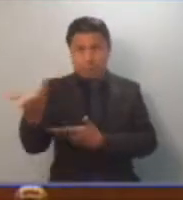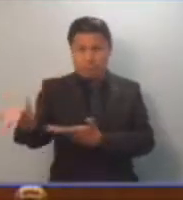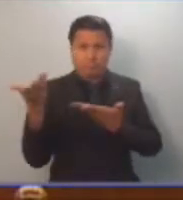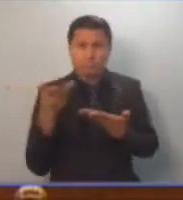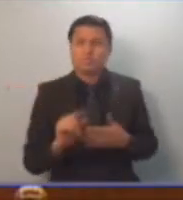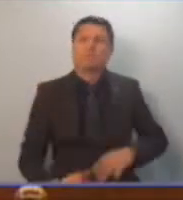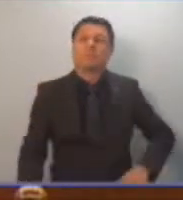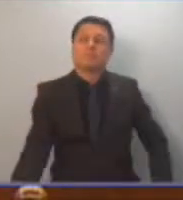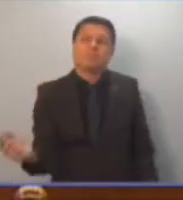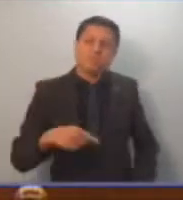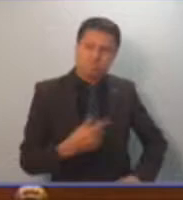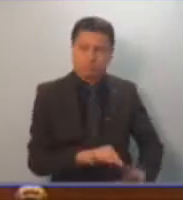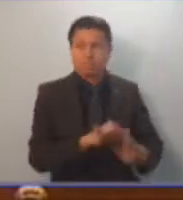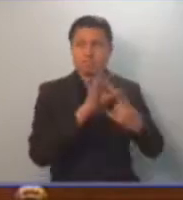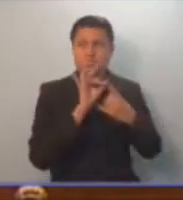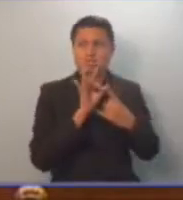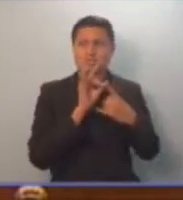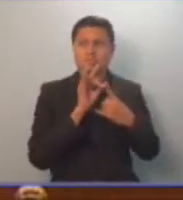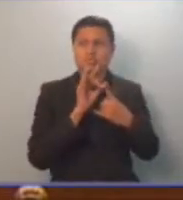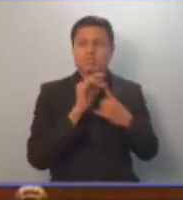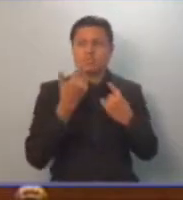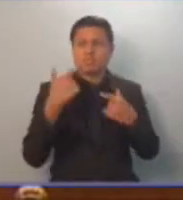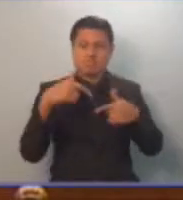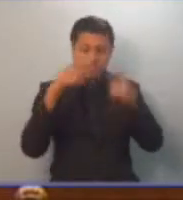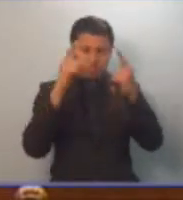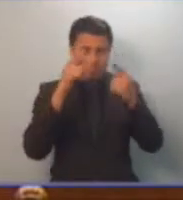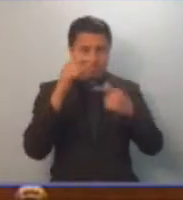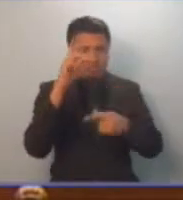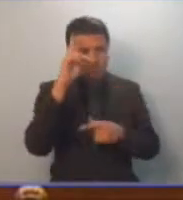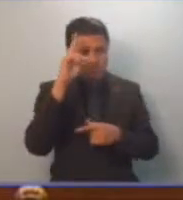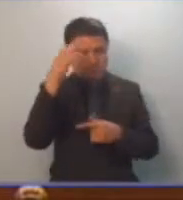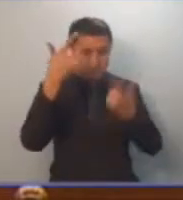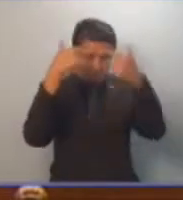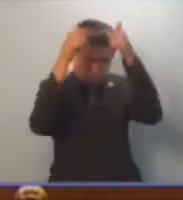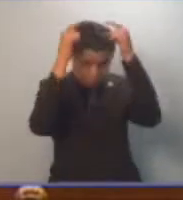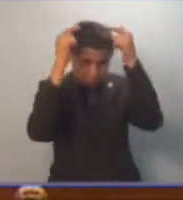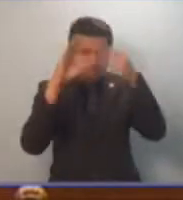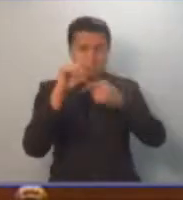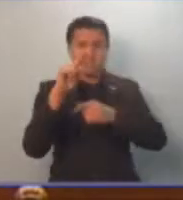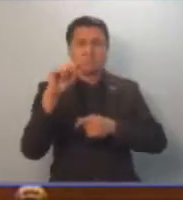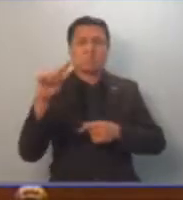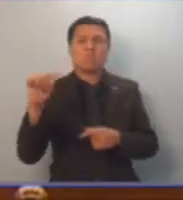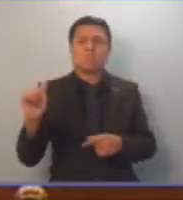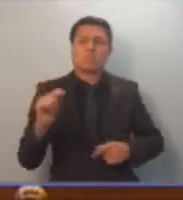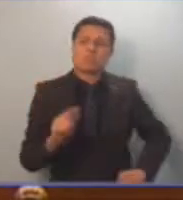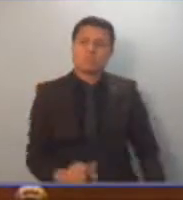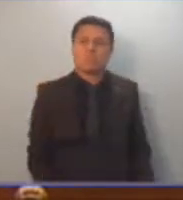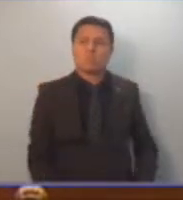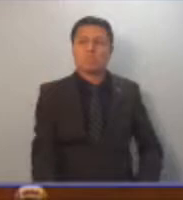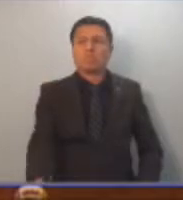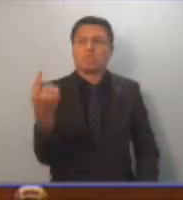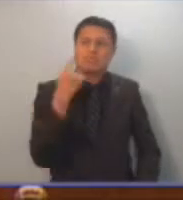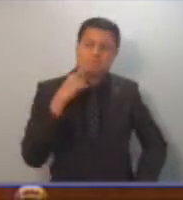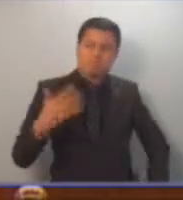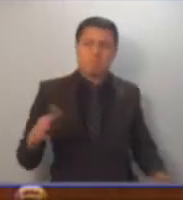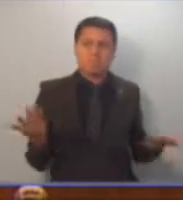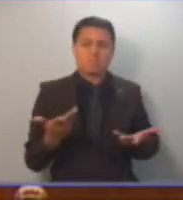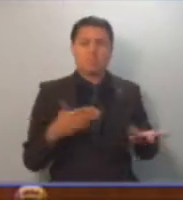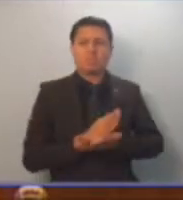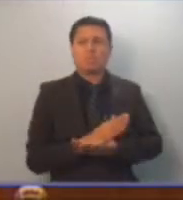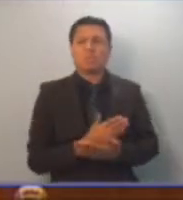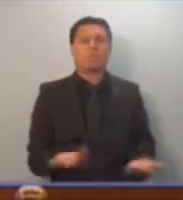nombramiento del Monseñor y Arzobispo Calenga, como nuncio apostólico realizado por el